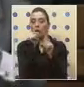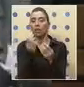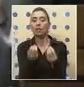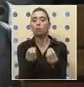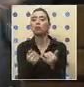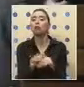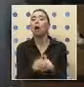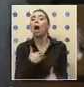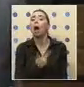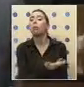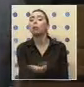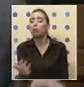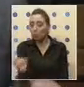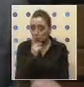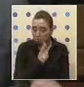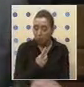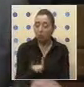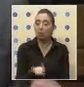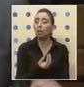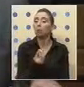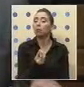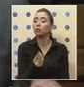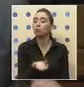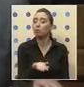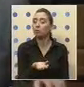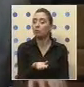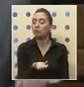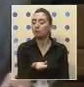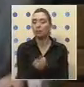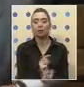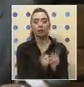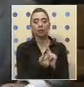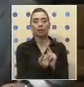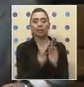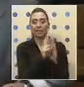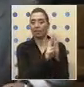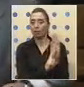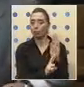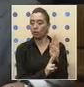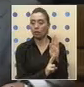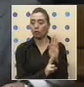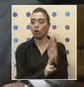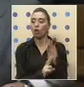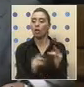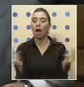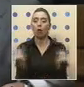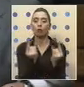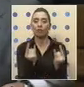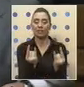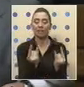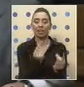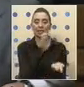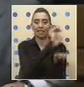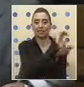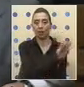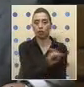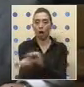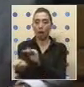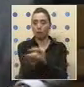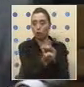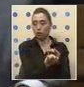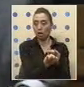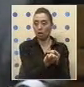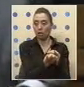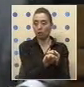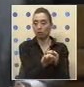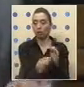amigos míos? Contéstenme ustedes, ¿qué pasó? En vez de ser reguladores, las universidades con apoyo del Estado se pusieron